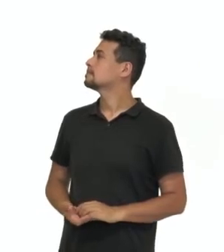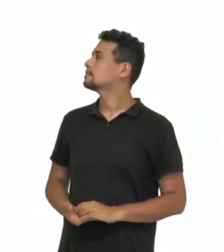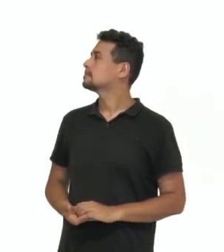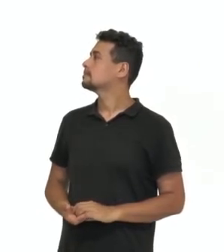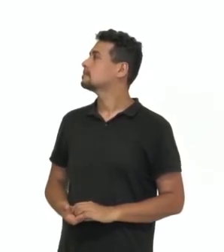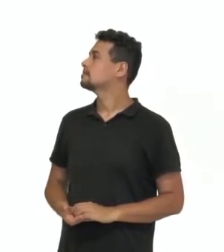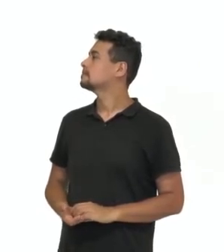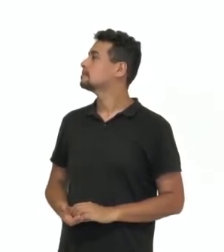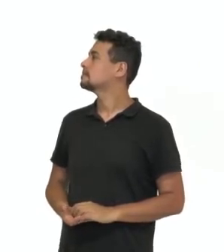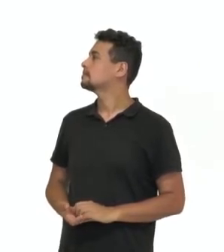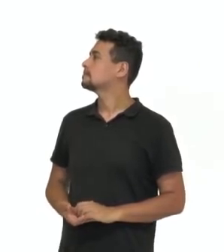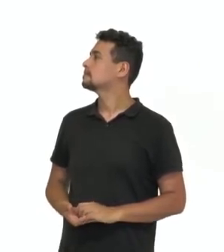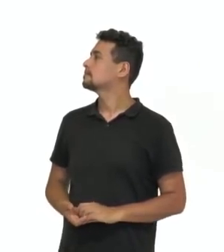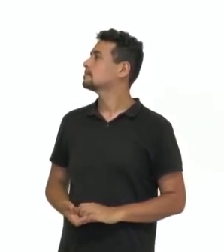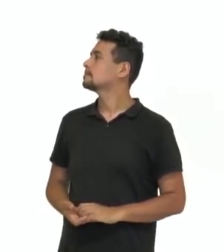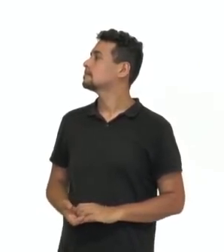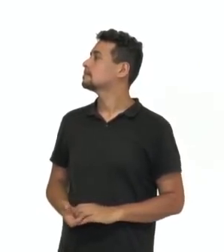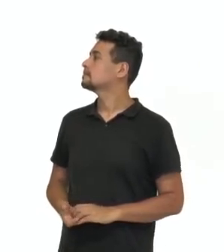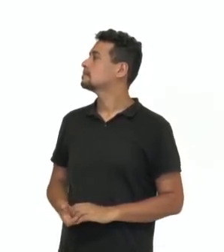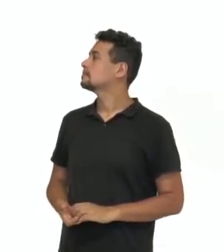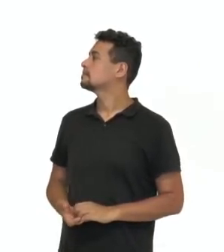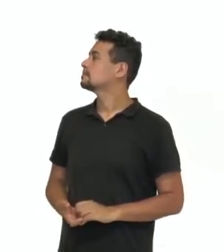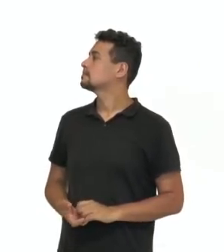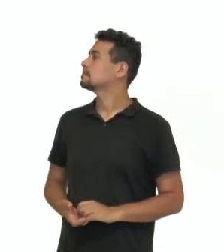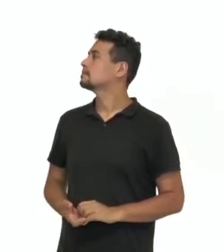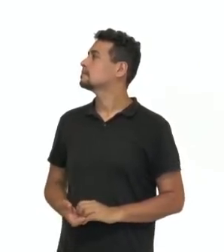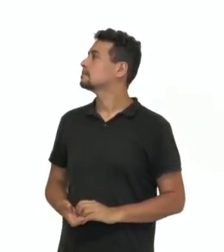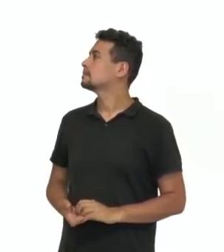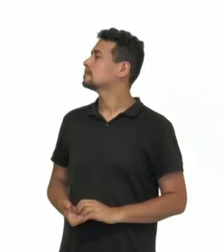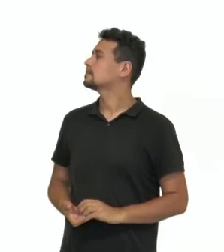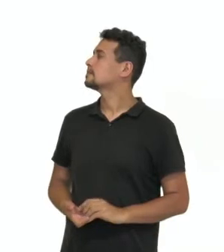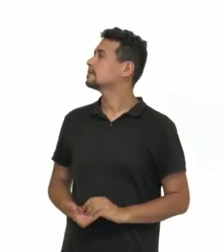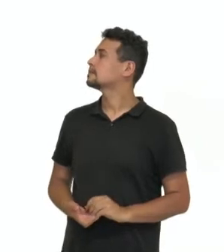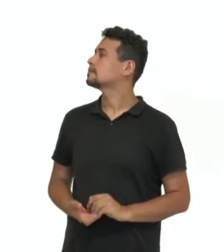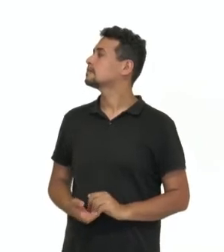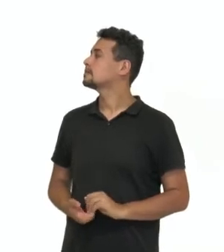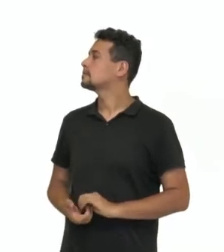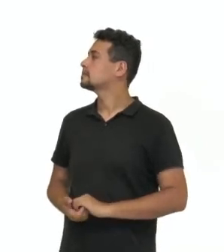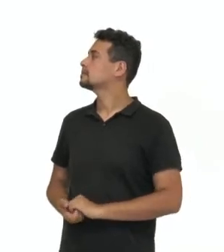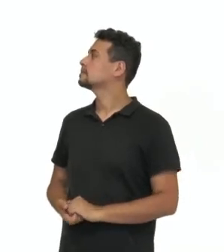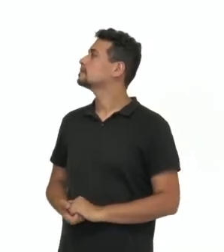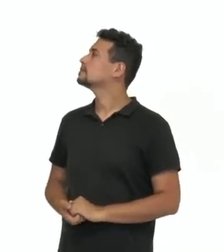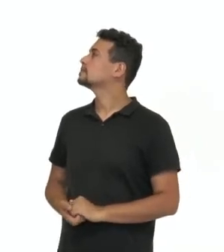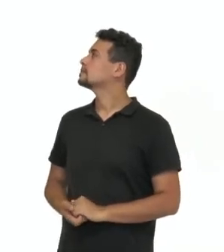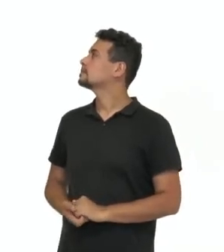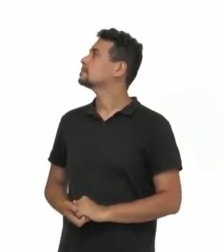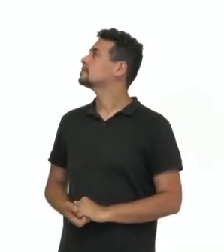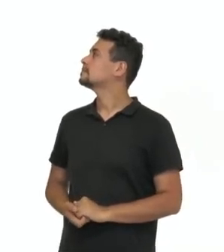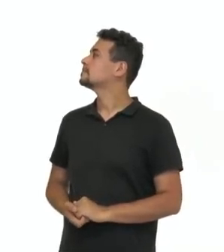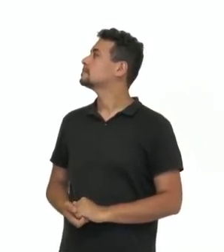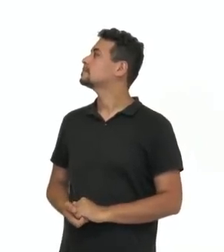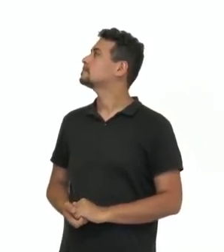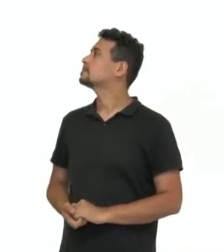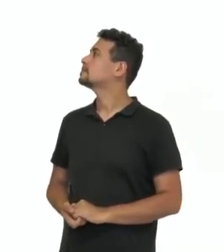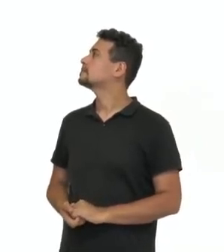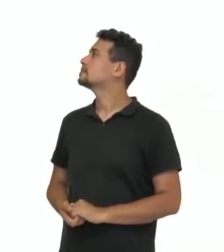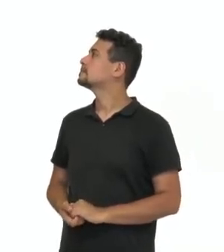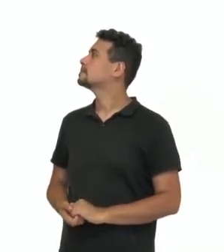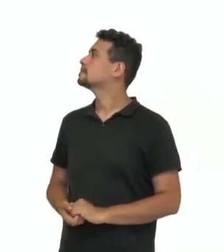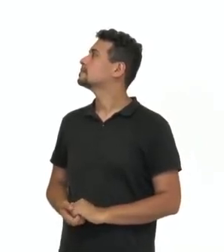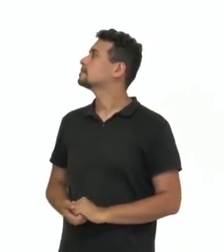dijeron. El próximo, verbo ir. Yo fui, tú fuiste, él, ella